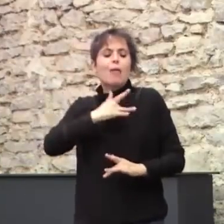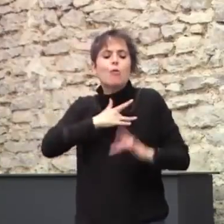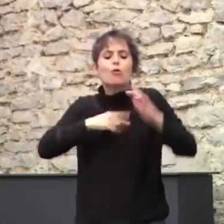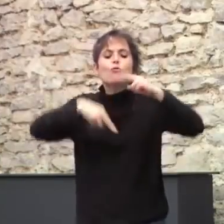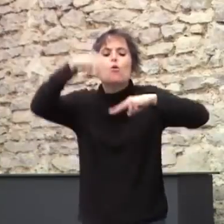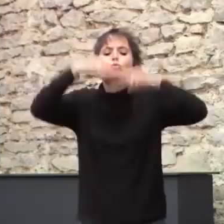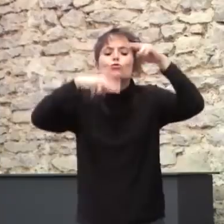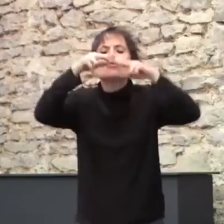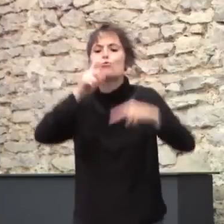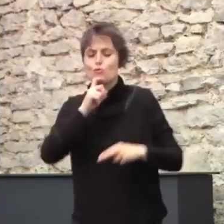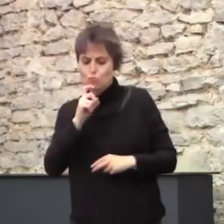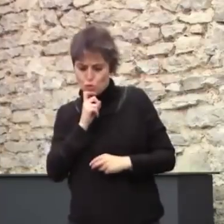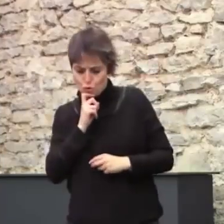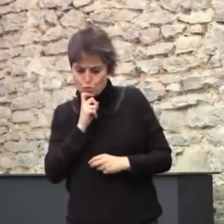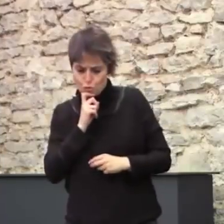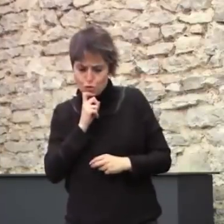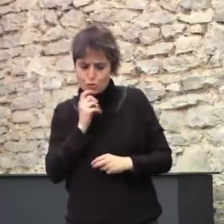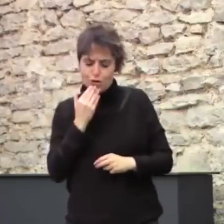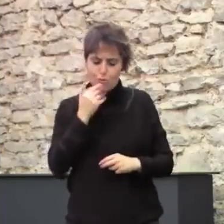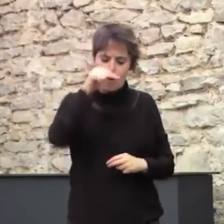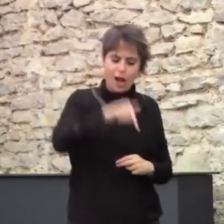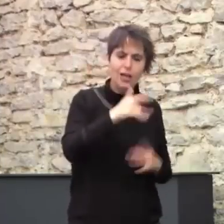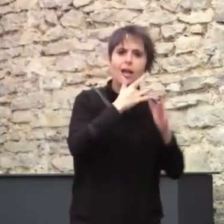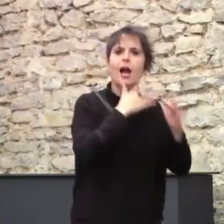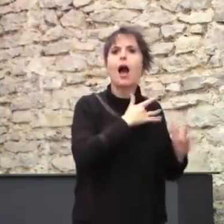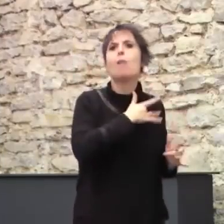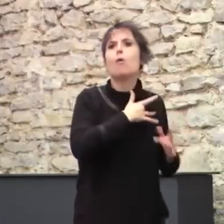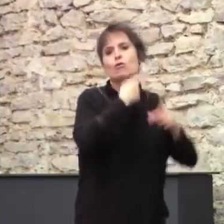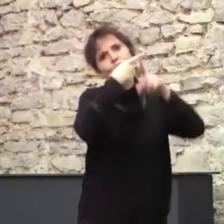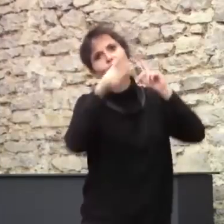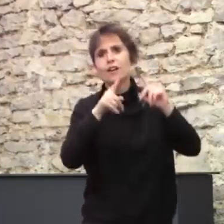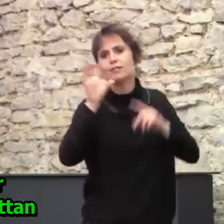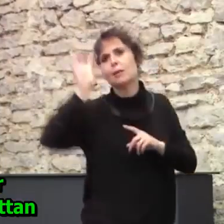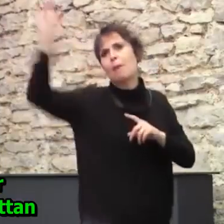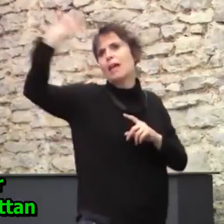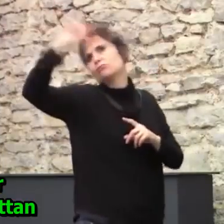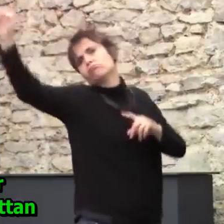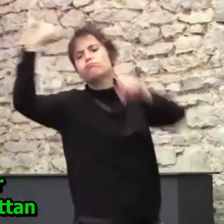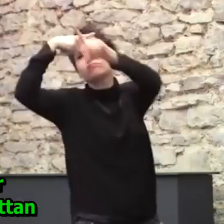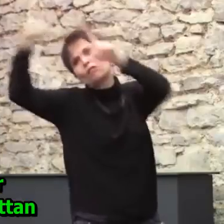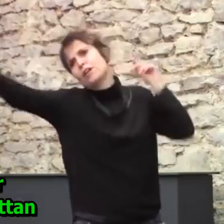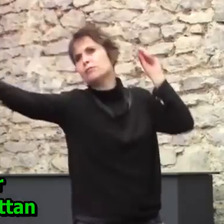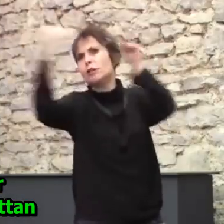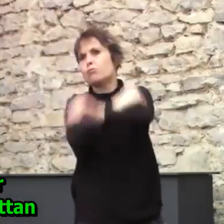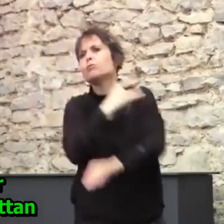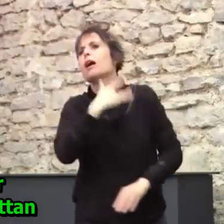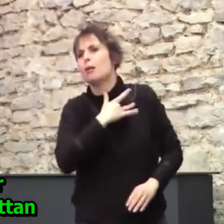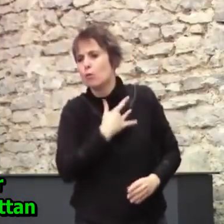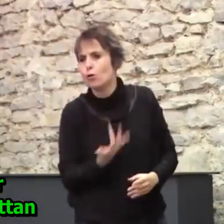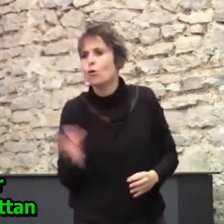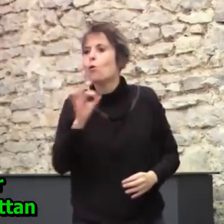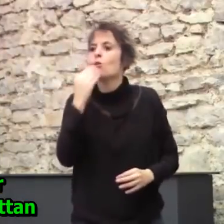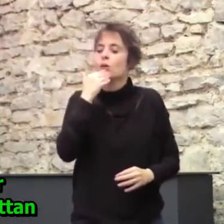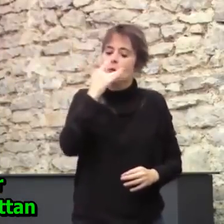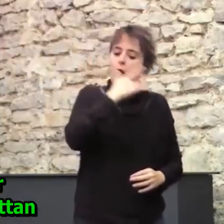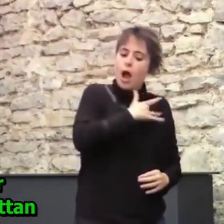y por qué no amamos igual aquí que en Siberia, por ejemplo, ¿no? O por qué es tan diferente el amor que